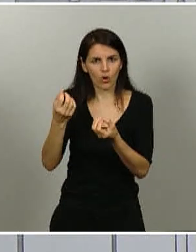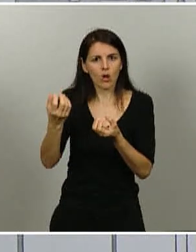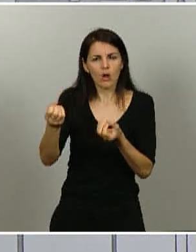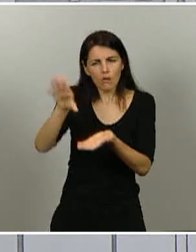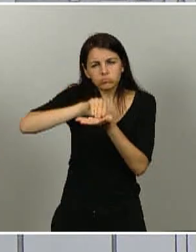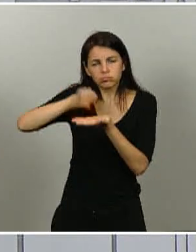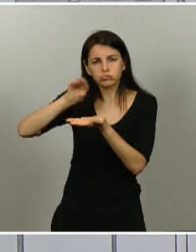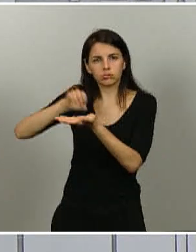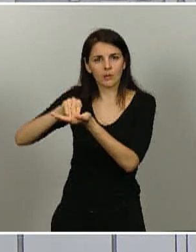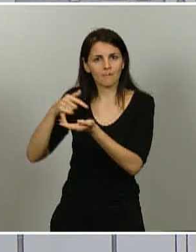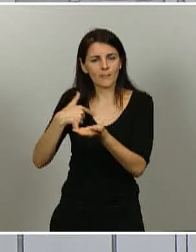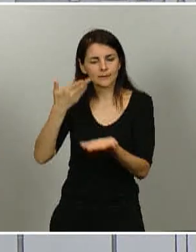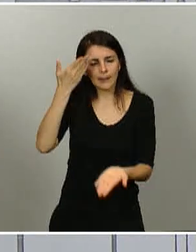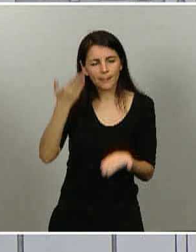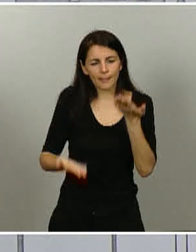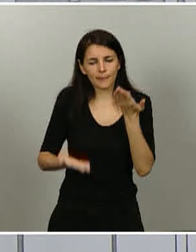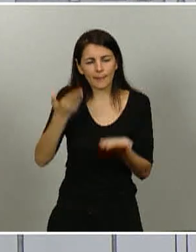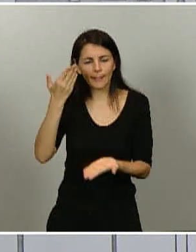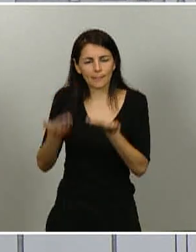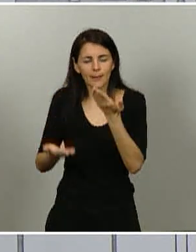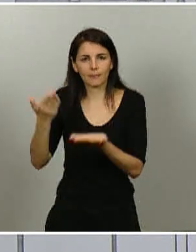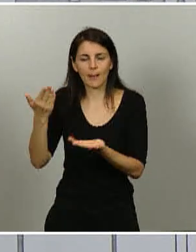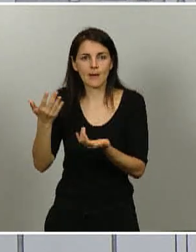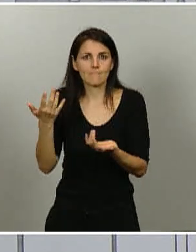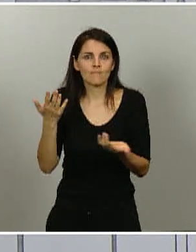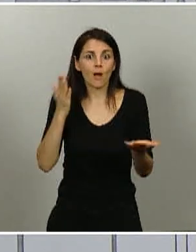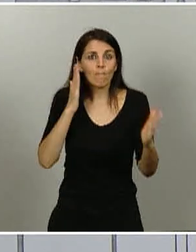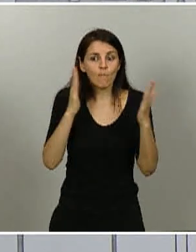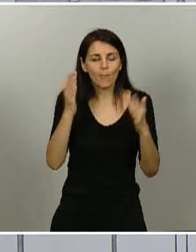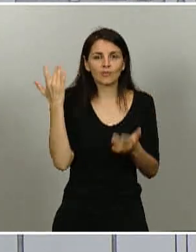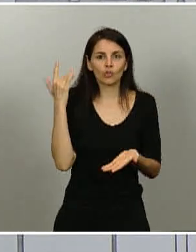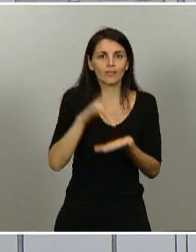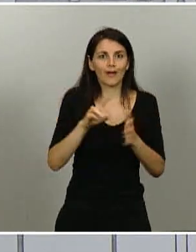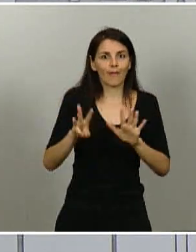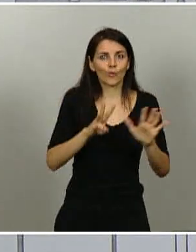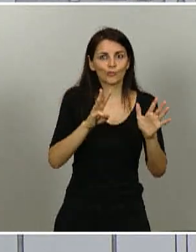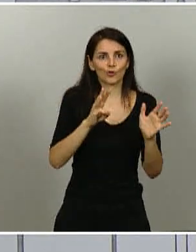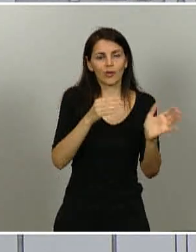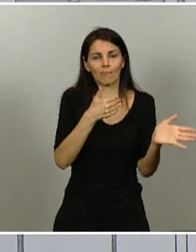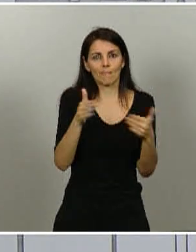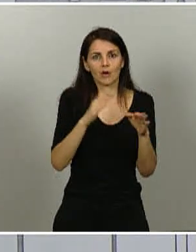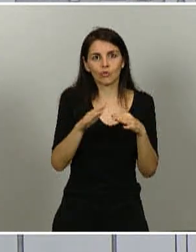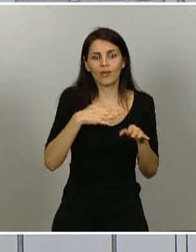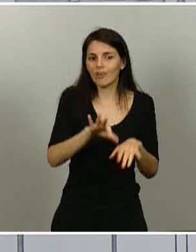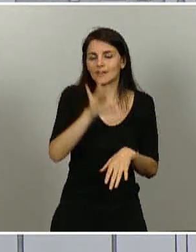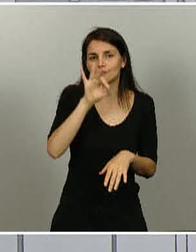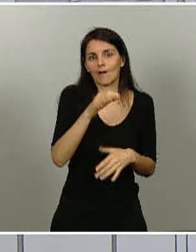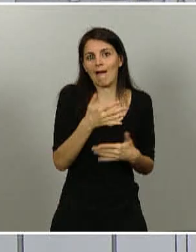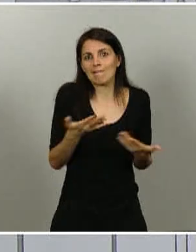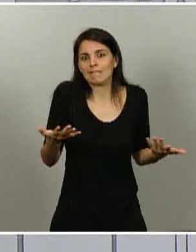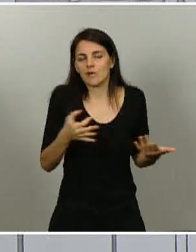podía probablemente haber tomado decisiones como las que se tomaron en otros momentos, y de hecho la toma de decisiones en España